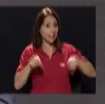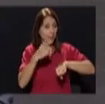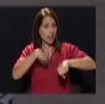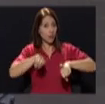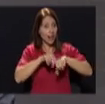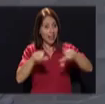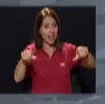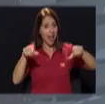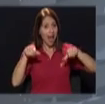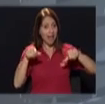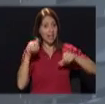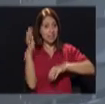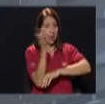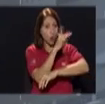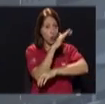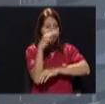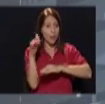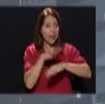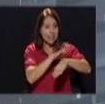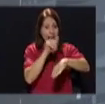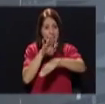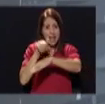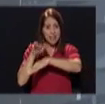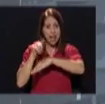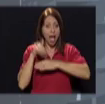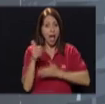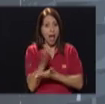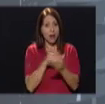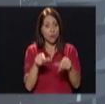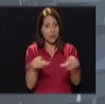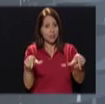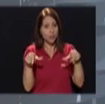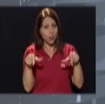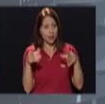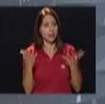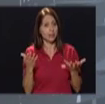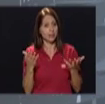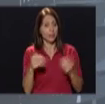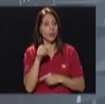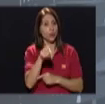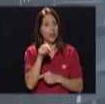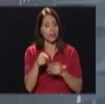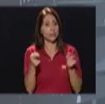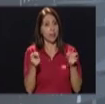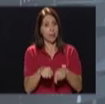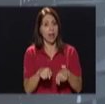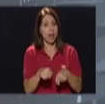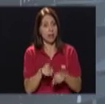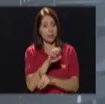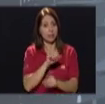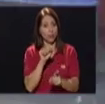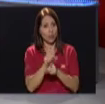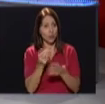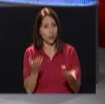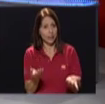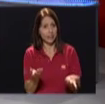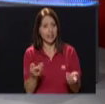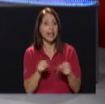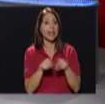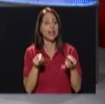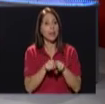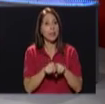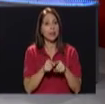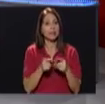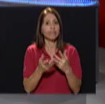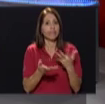Sistema Nacional de Áreas de Conservación ha hecho llamados específicamente en ciertas zonas donde están teniendo estas situaciones